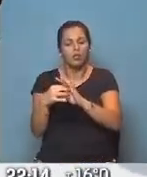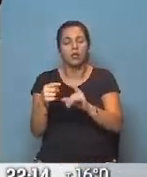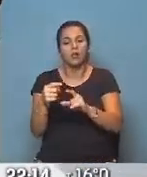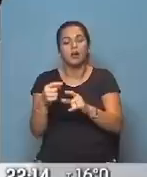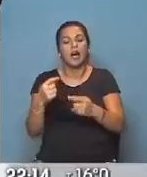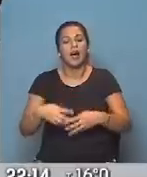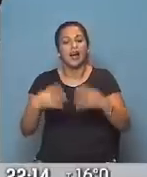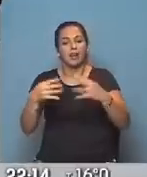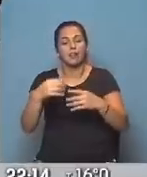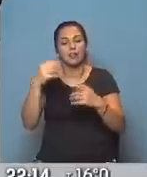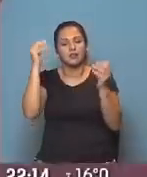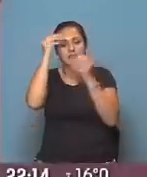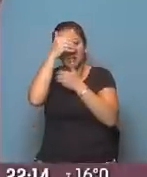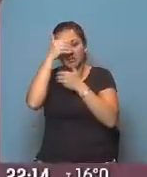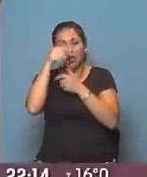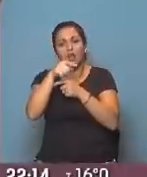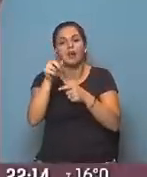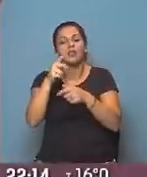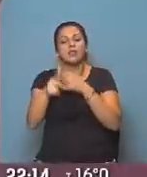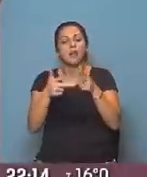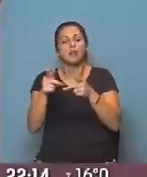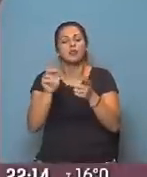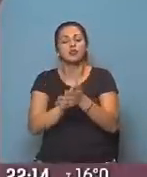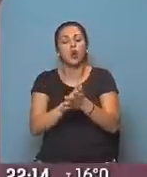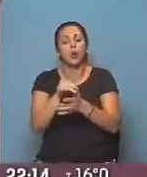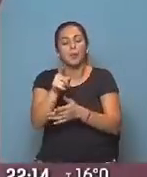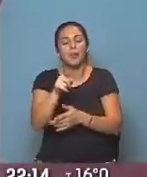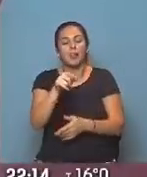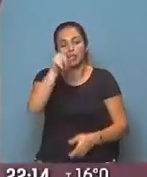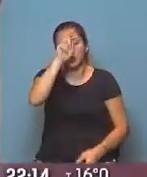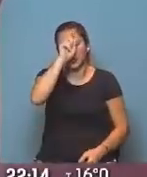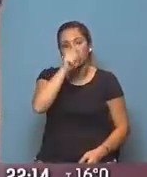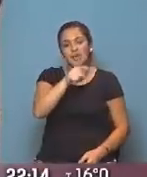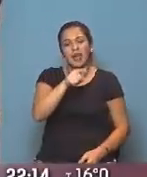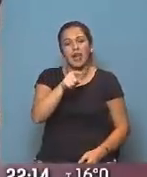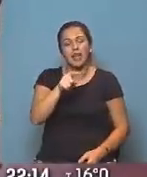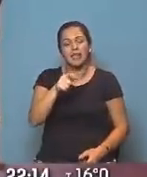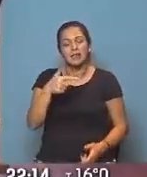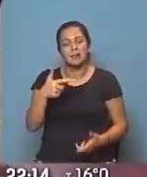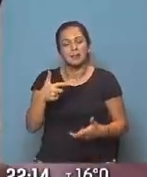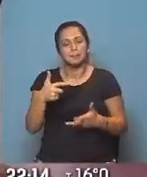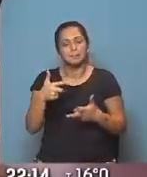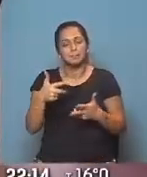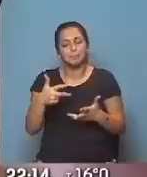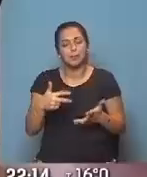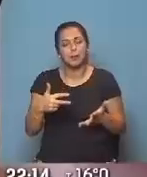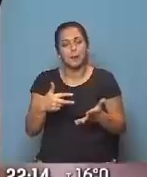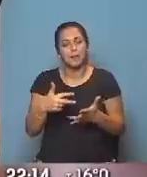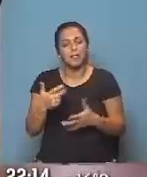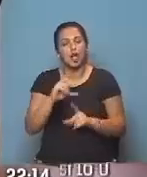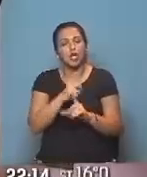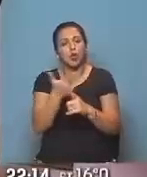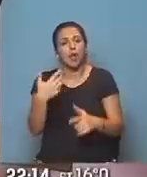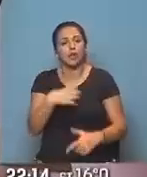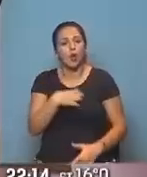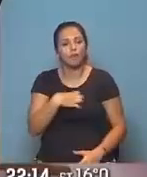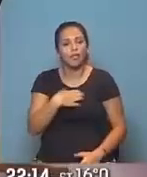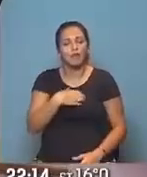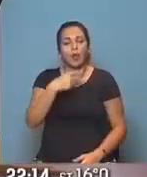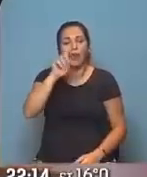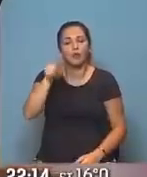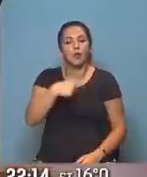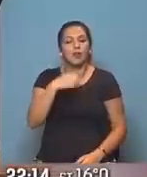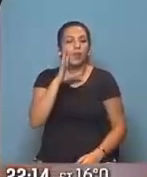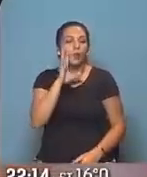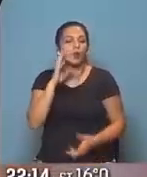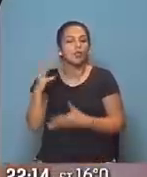guerra siria y las frustraciones de los turcos y la rivalidad o digamos, la desconfianza que ha surgido con el apoyo de los